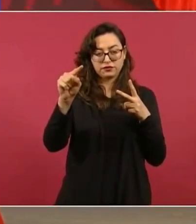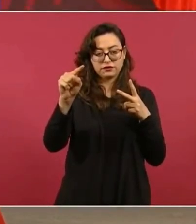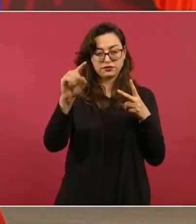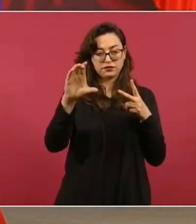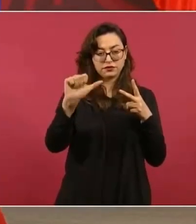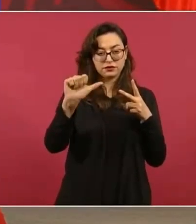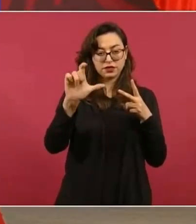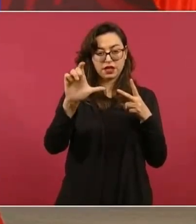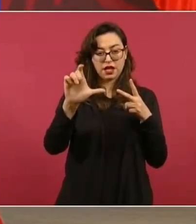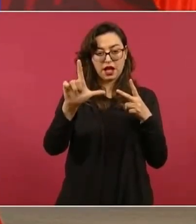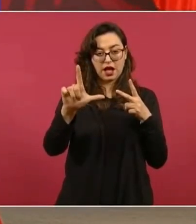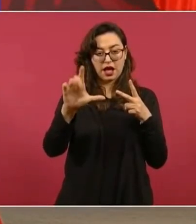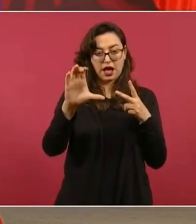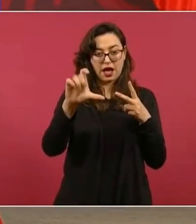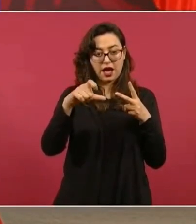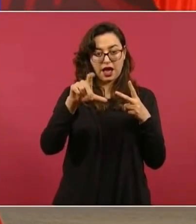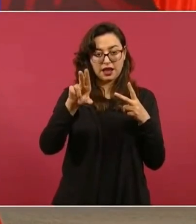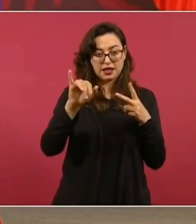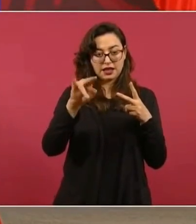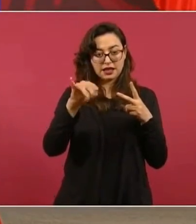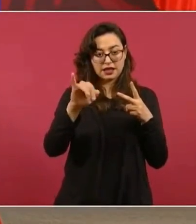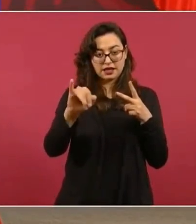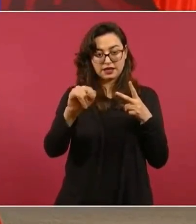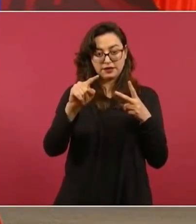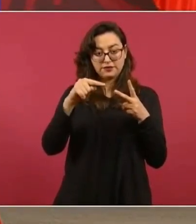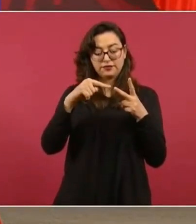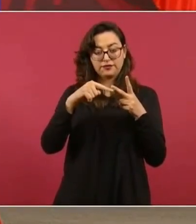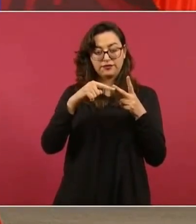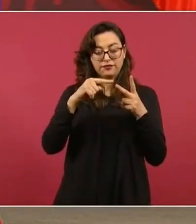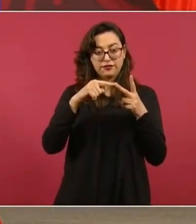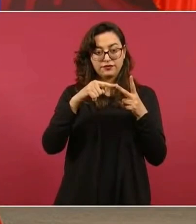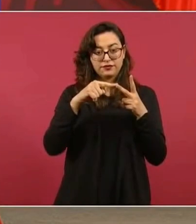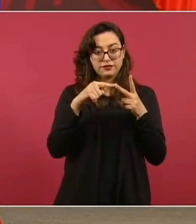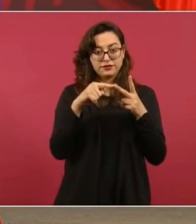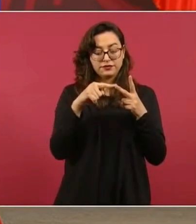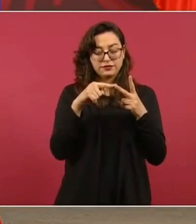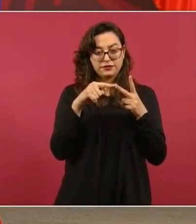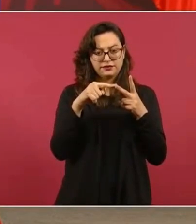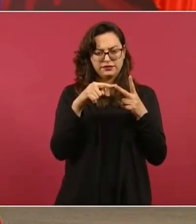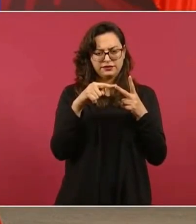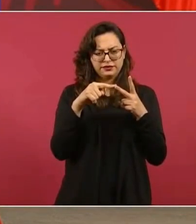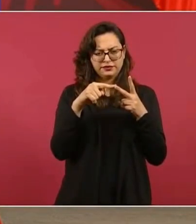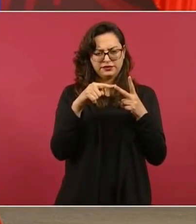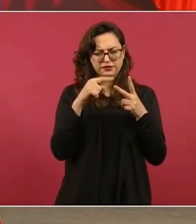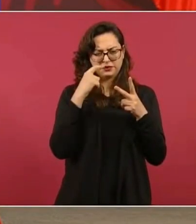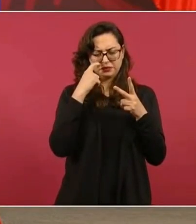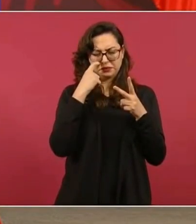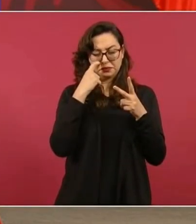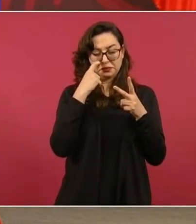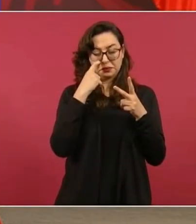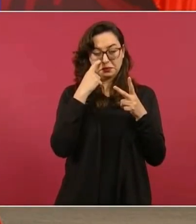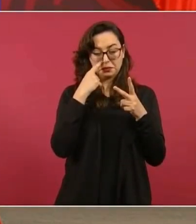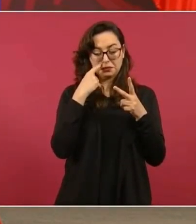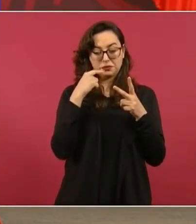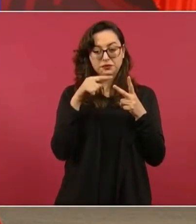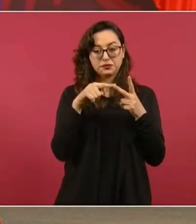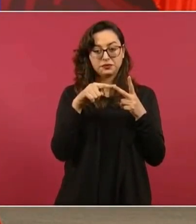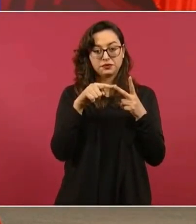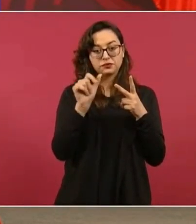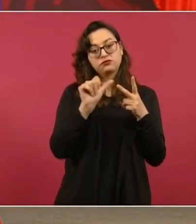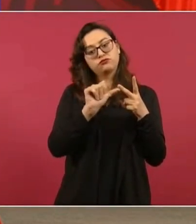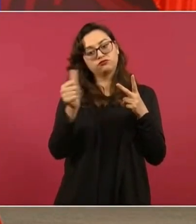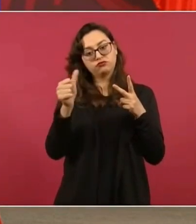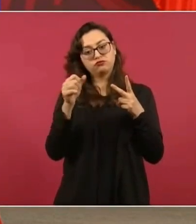Es otro tramo. Aquí está Indy, que es otra